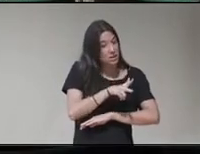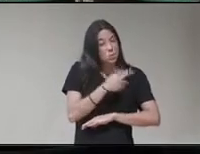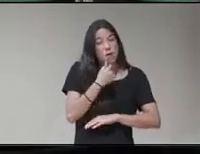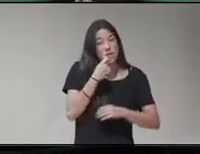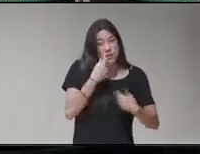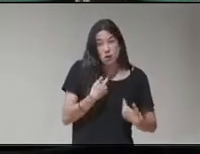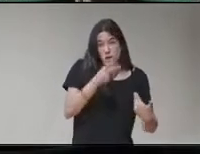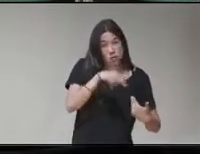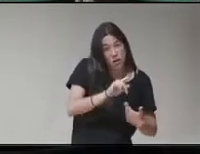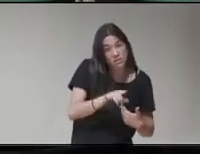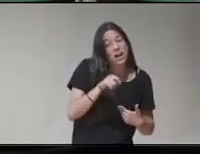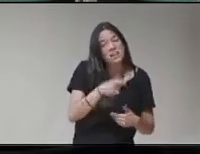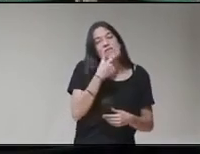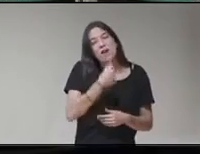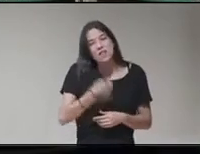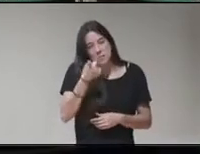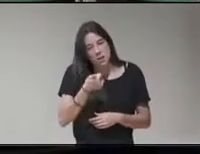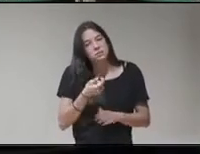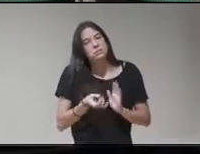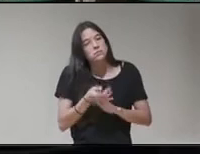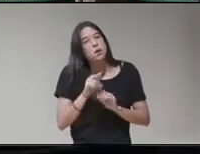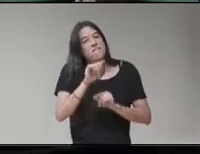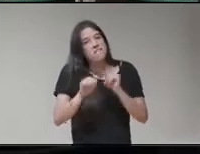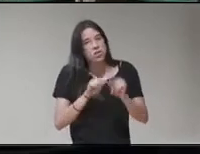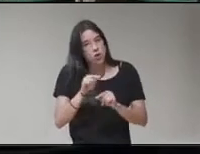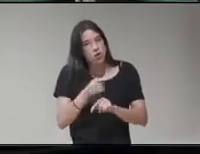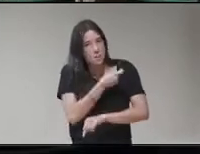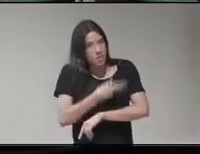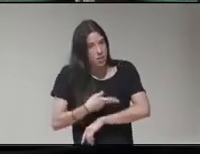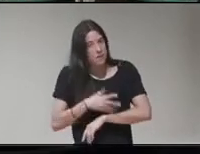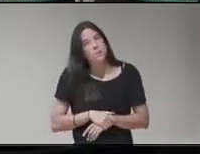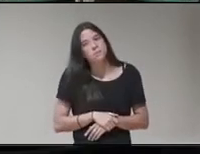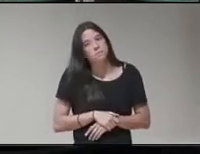fisiológico, es mucho más fácil que se produzca la infección epidérmica.